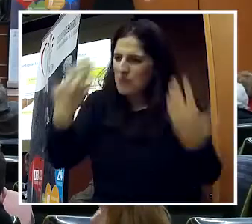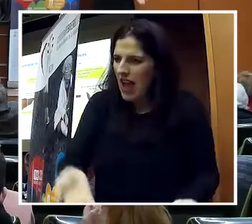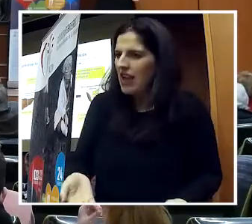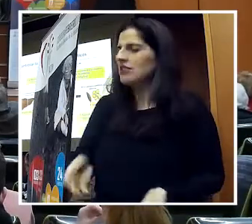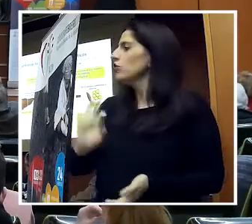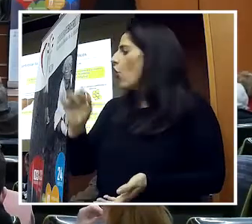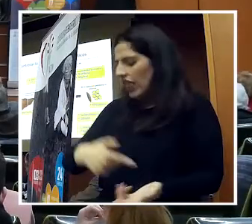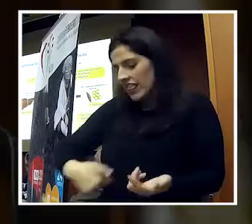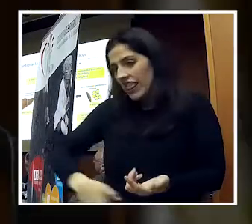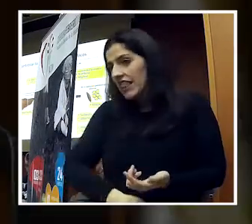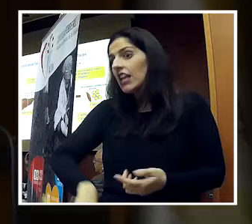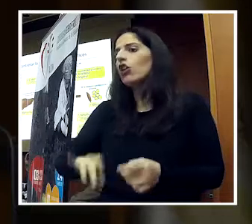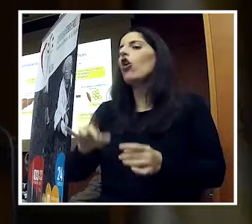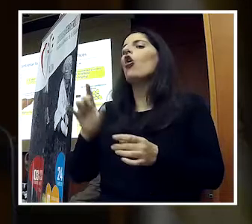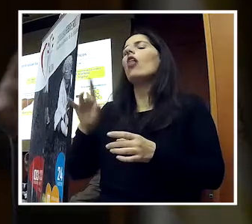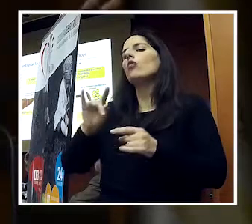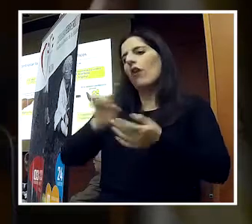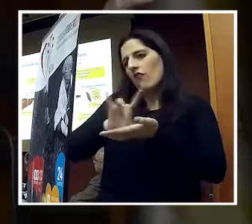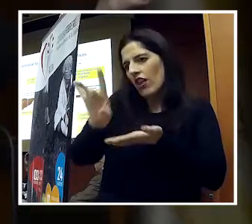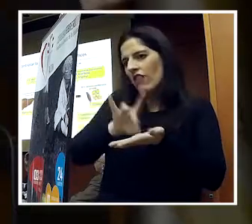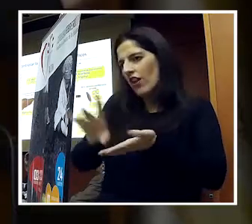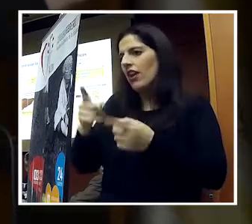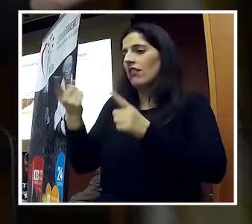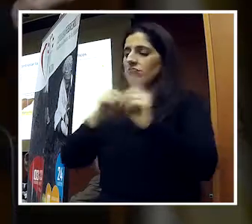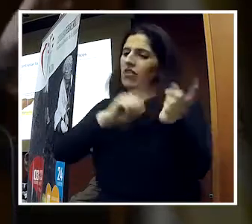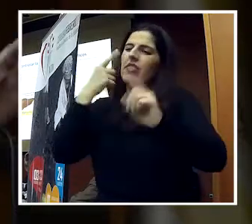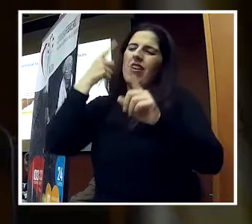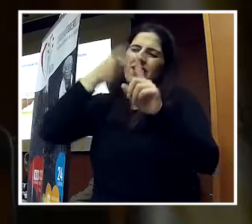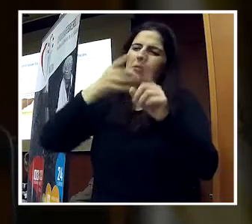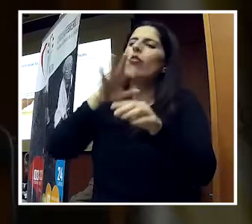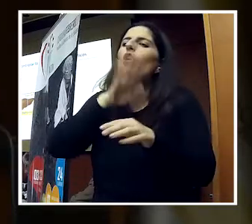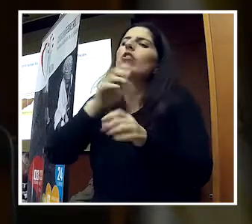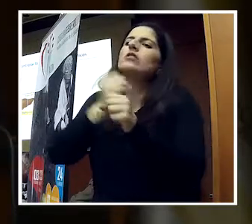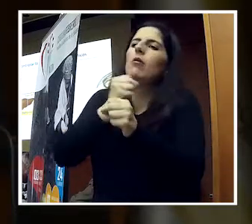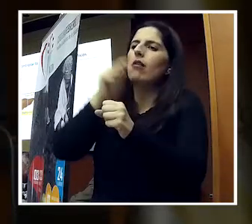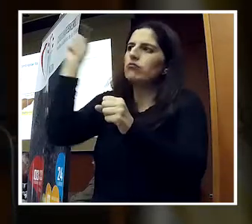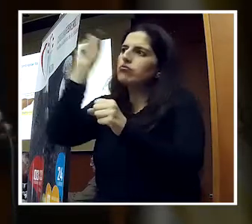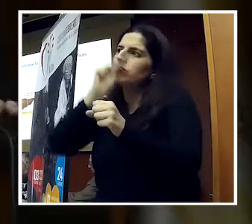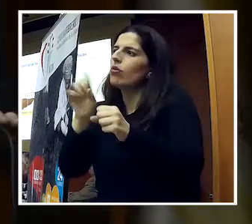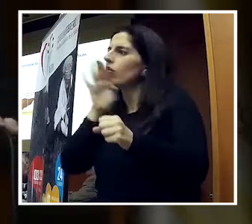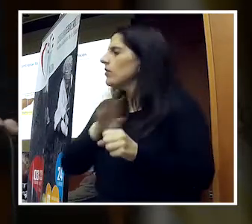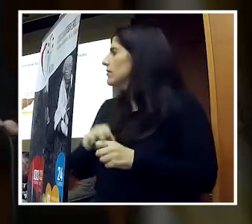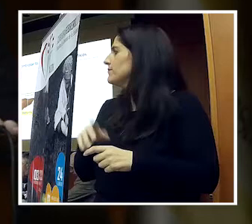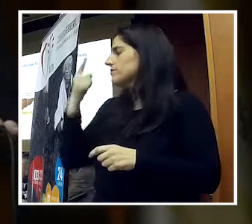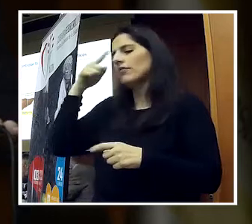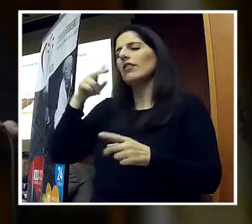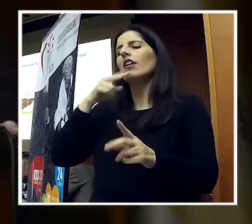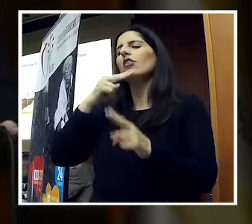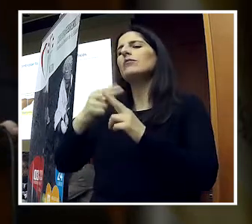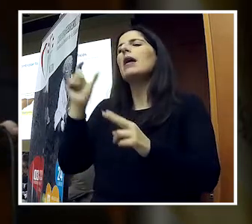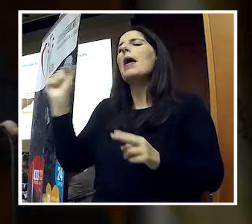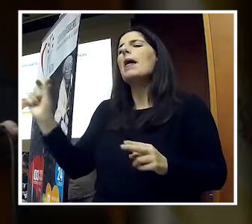o actuar a nivel del páncreas. Dos pinceladas y dos detalles. La metformina sigue